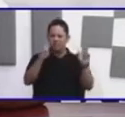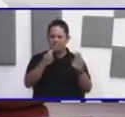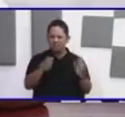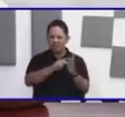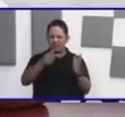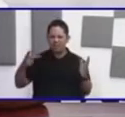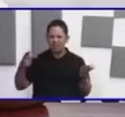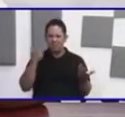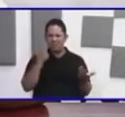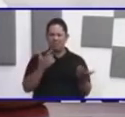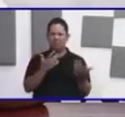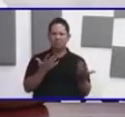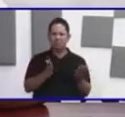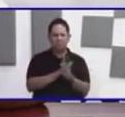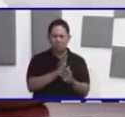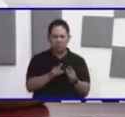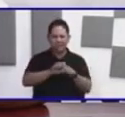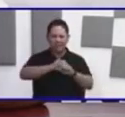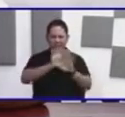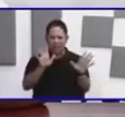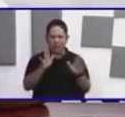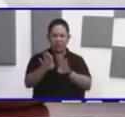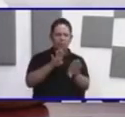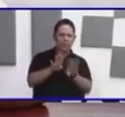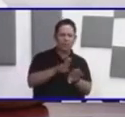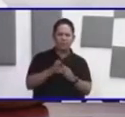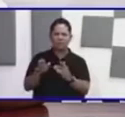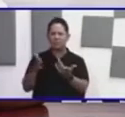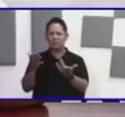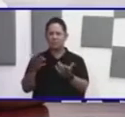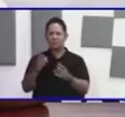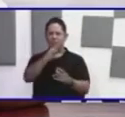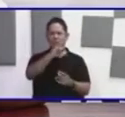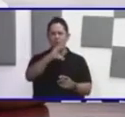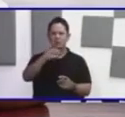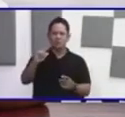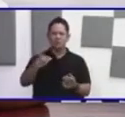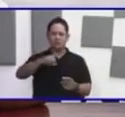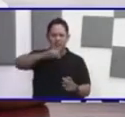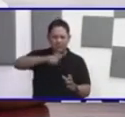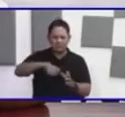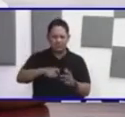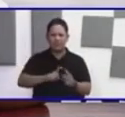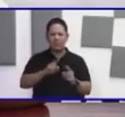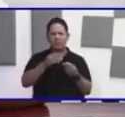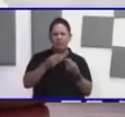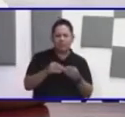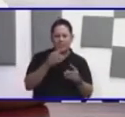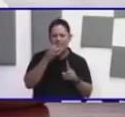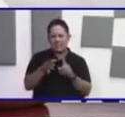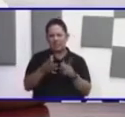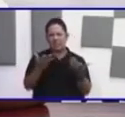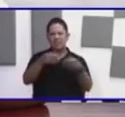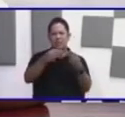con la especificación técnica de las puertas de los ambientes de los servicios de cuidados intensivos. Asimismo, cabe la consideración que el ambiente